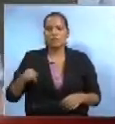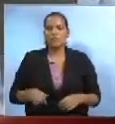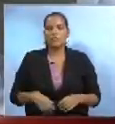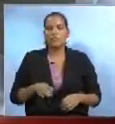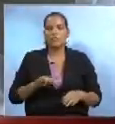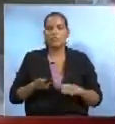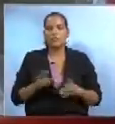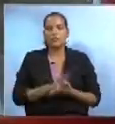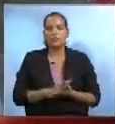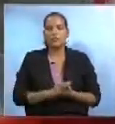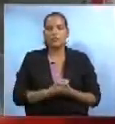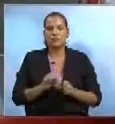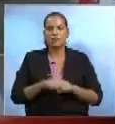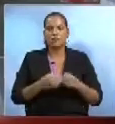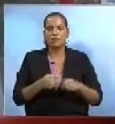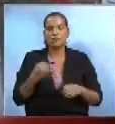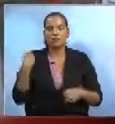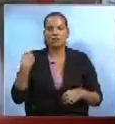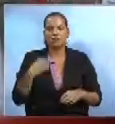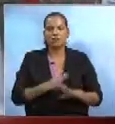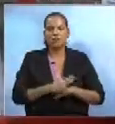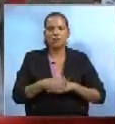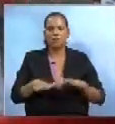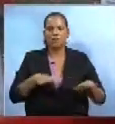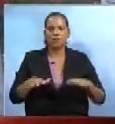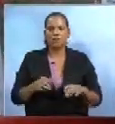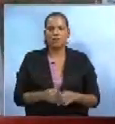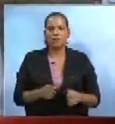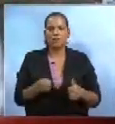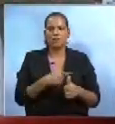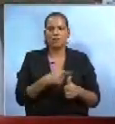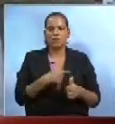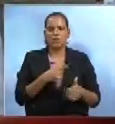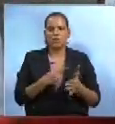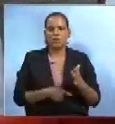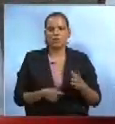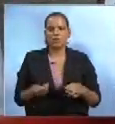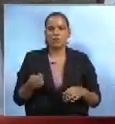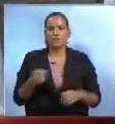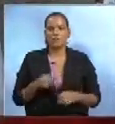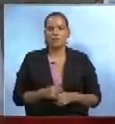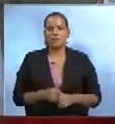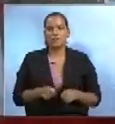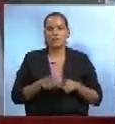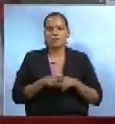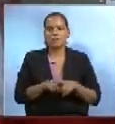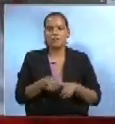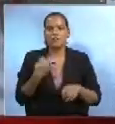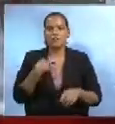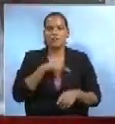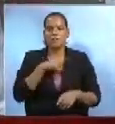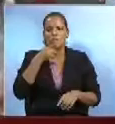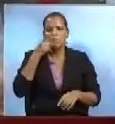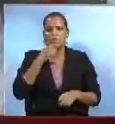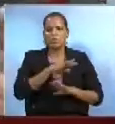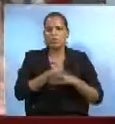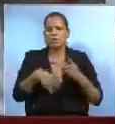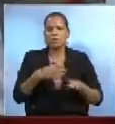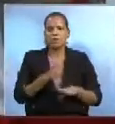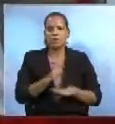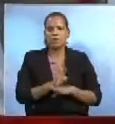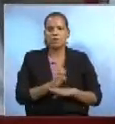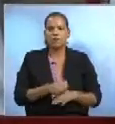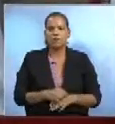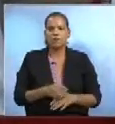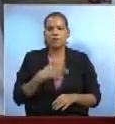pasa algo. Solo quiero recordar, los primeros que estuvimos junto a nuestro pueblo a nivel nacional es el